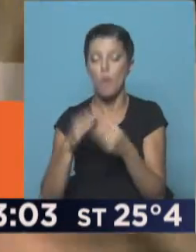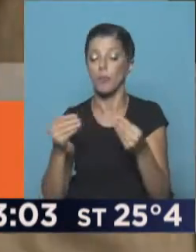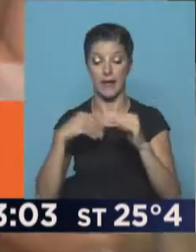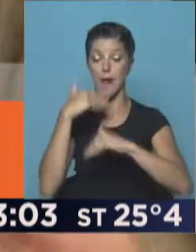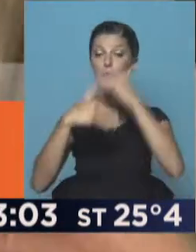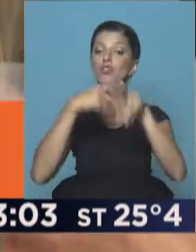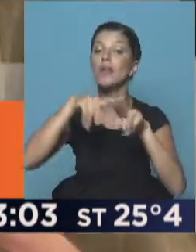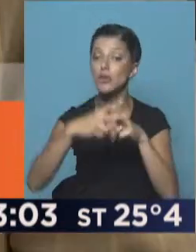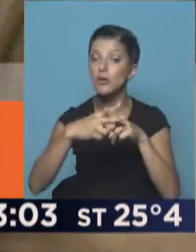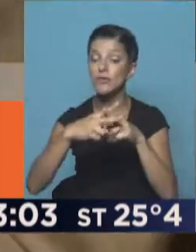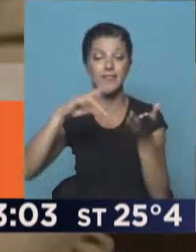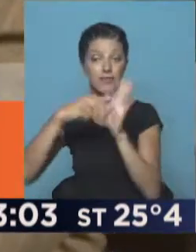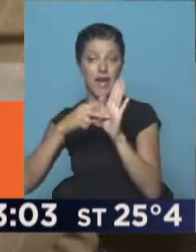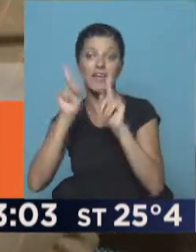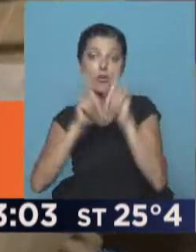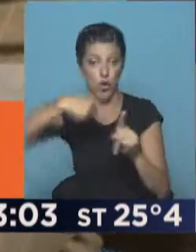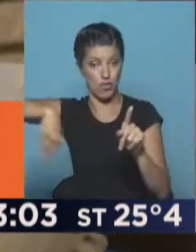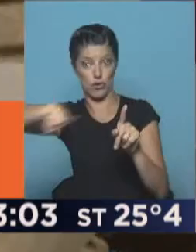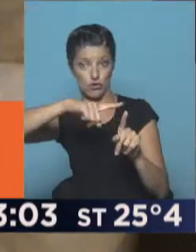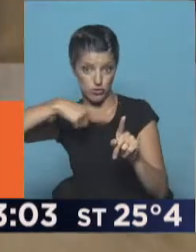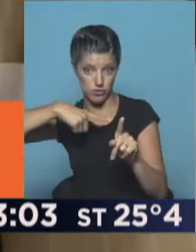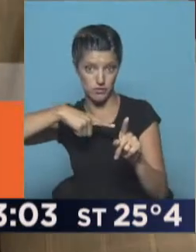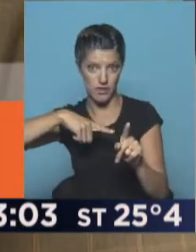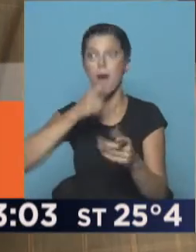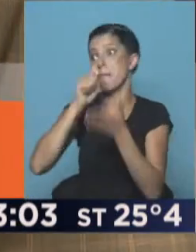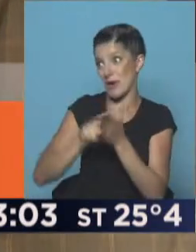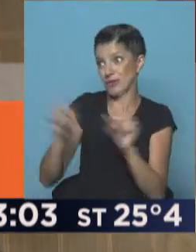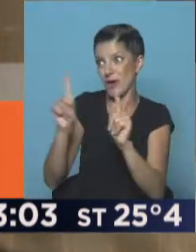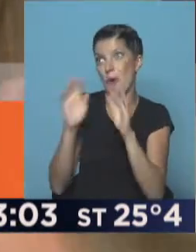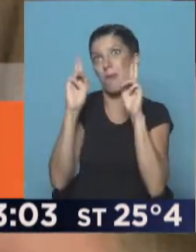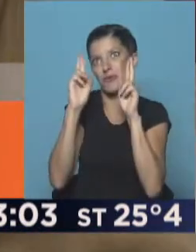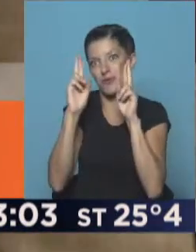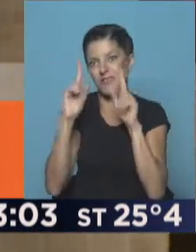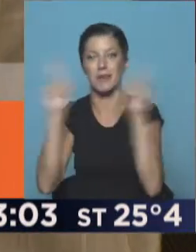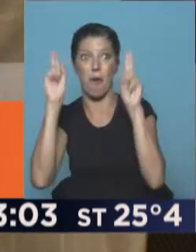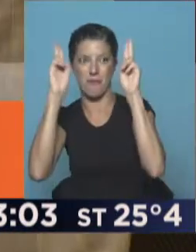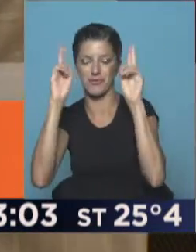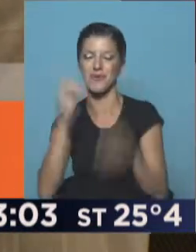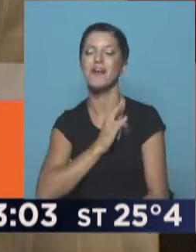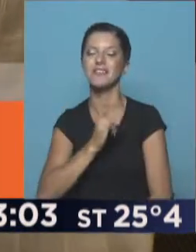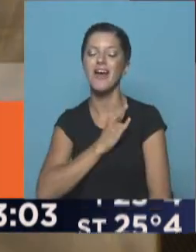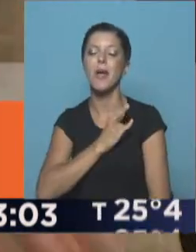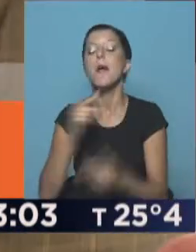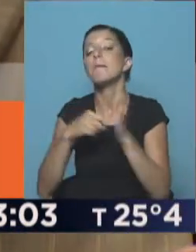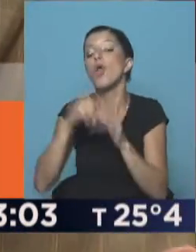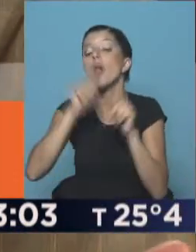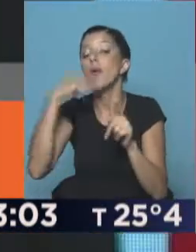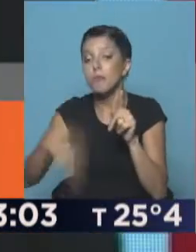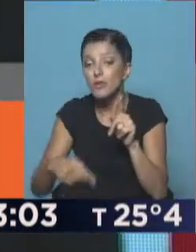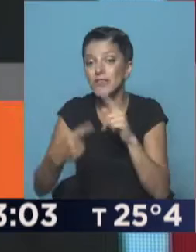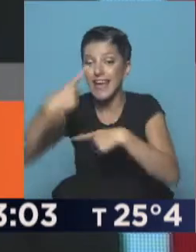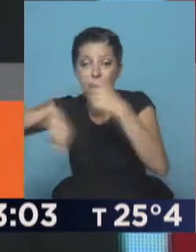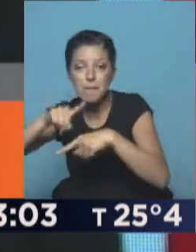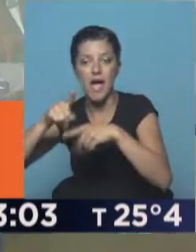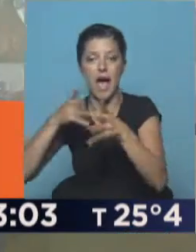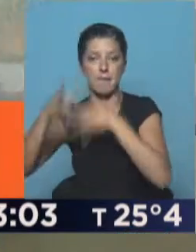que algunos de nosotros, felizmente no pasa para los periodistas ni para los profesores universitarios, pero algunas habilidades van a ser sustituidas. Para los